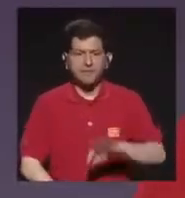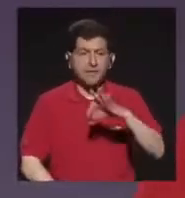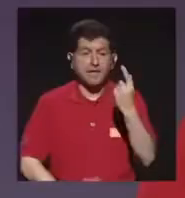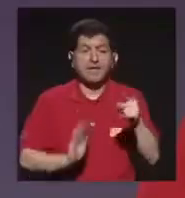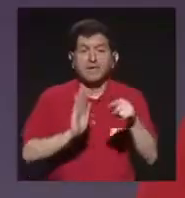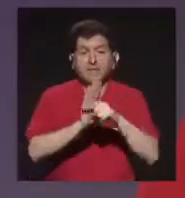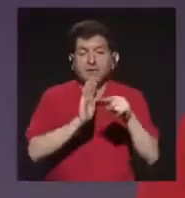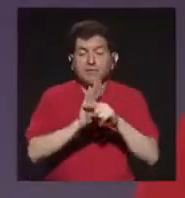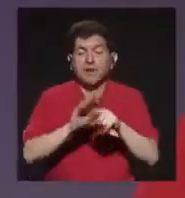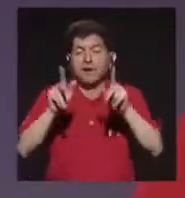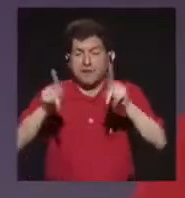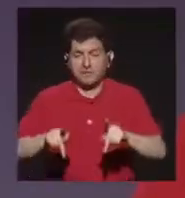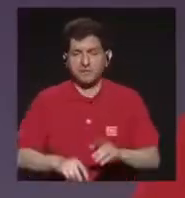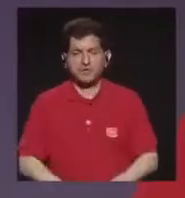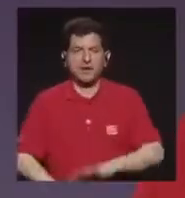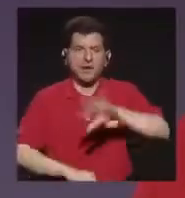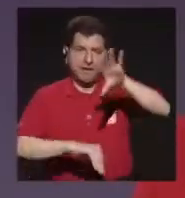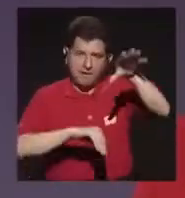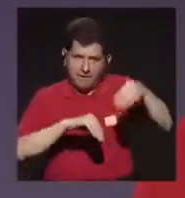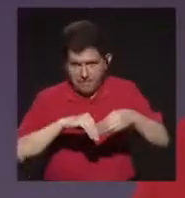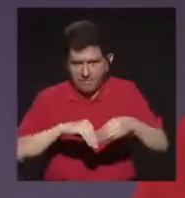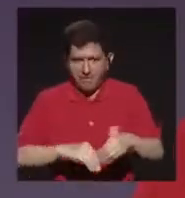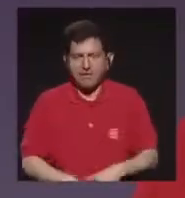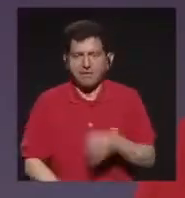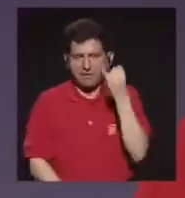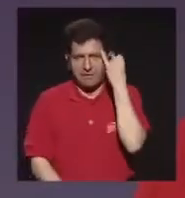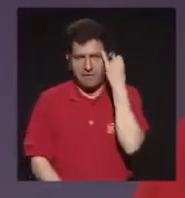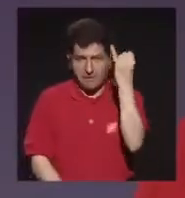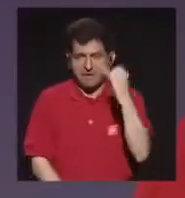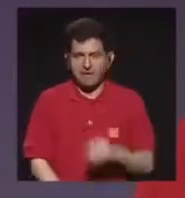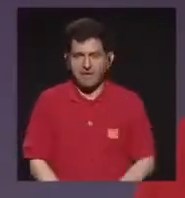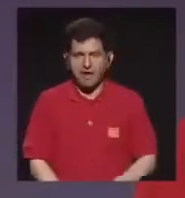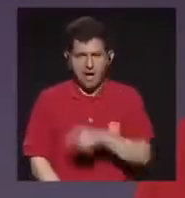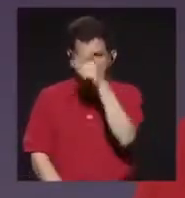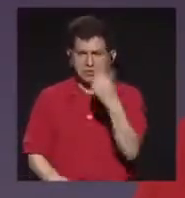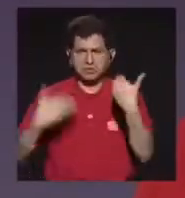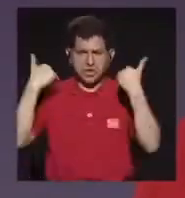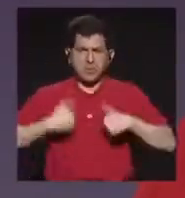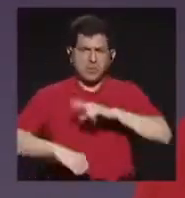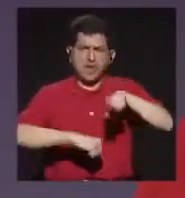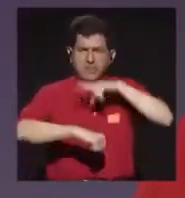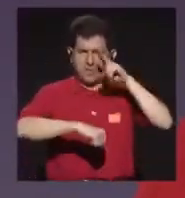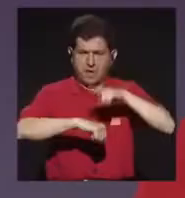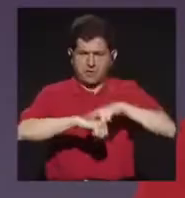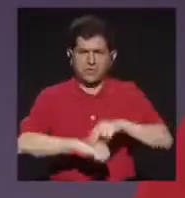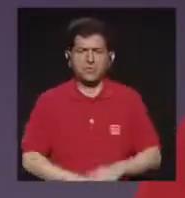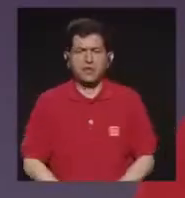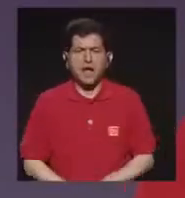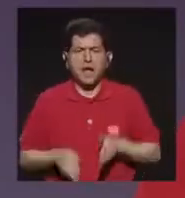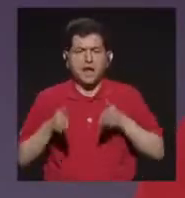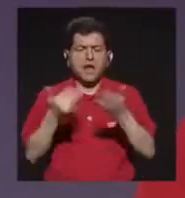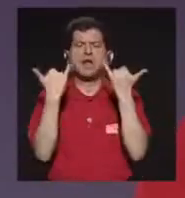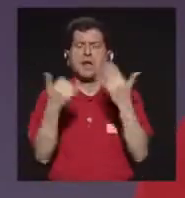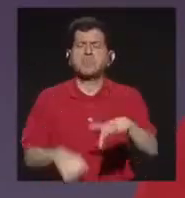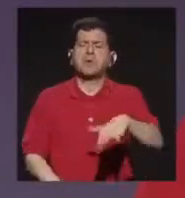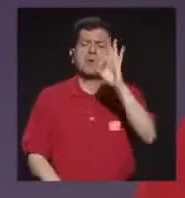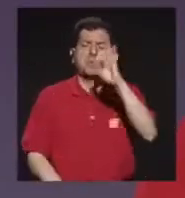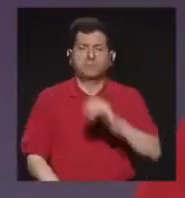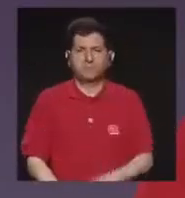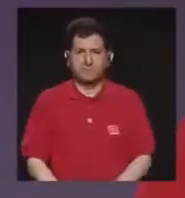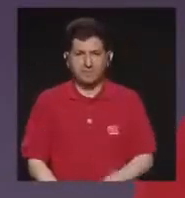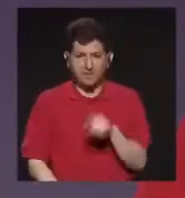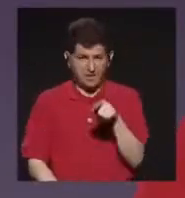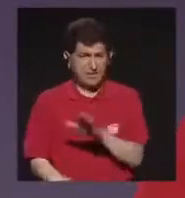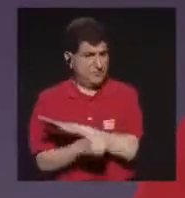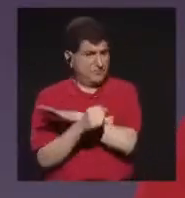negativas en las personas, y que además tiene la idea de que el ser humano por naturaleza encontrará el camino correcto, algo que